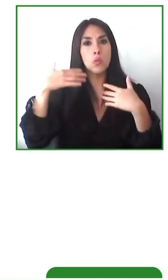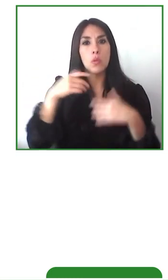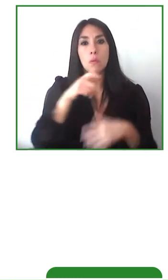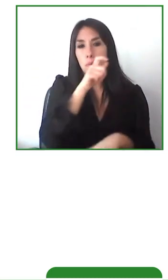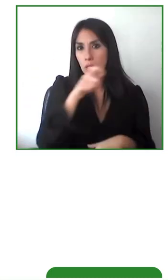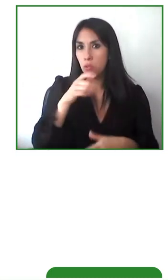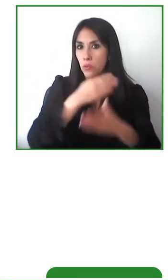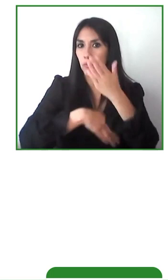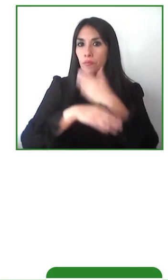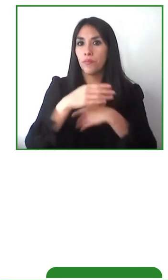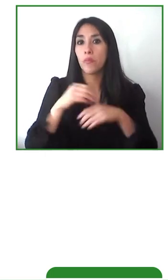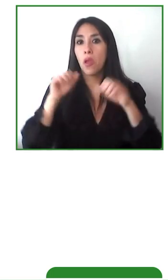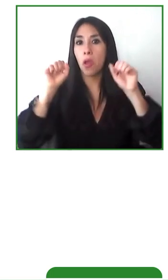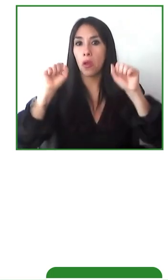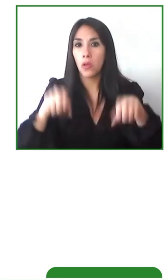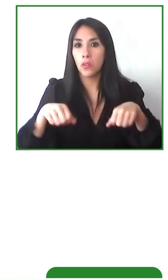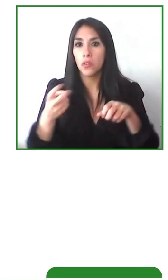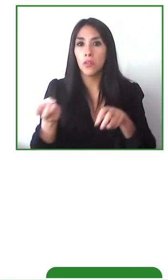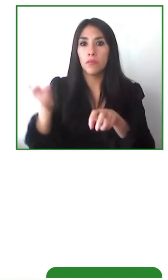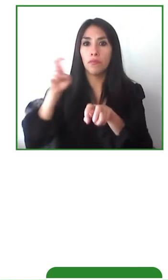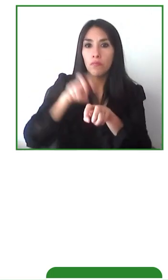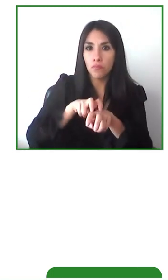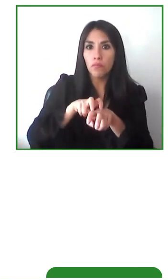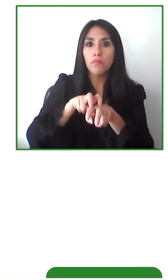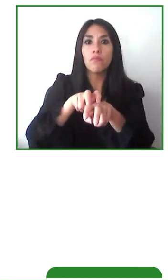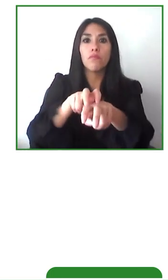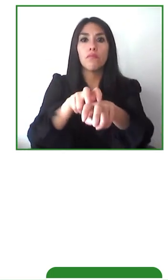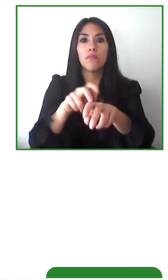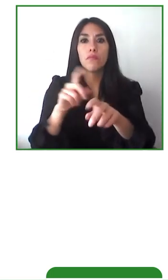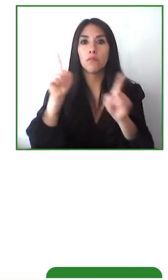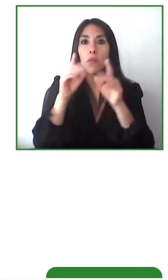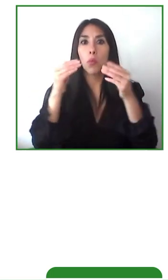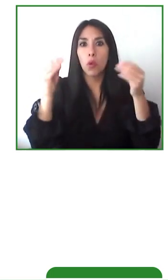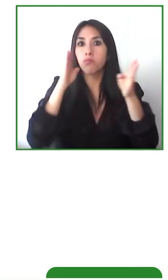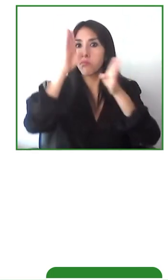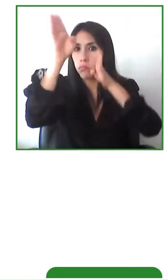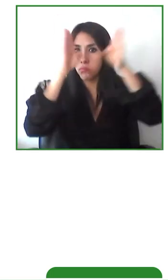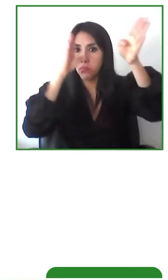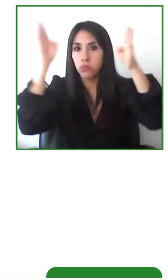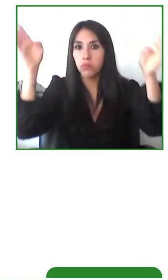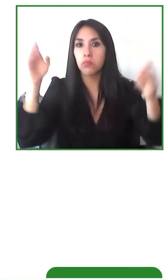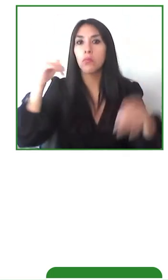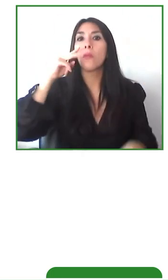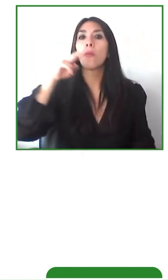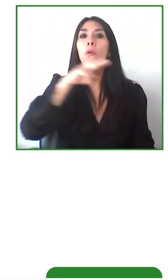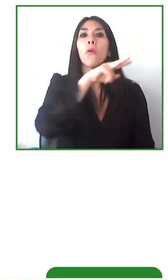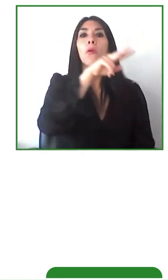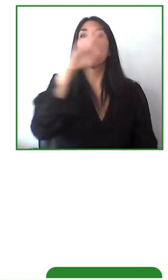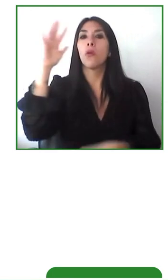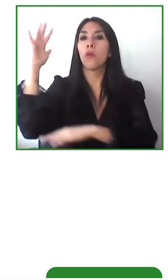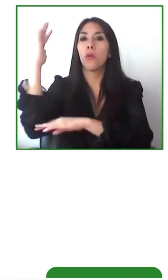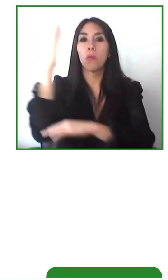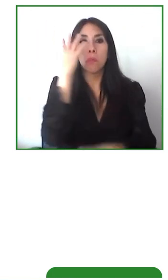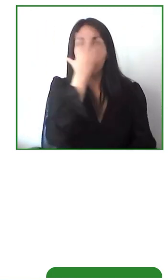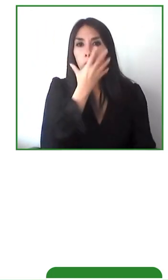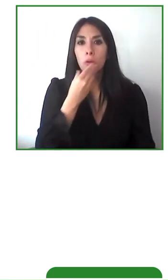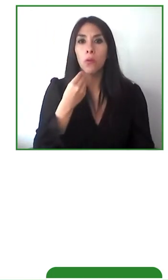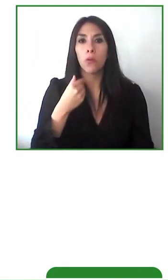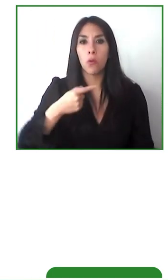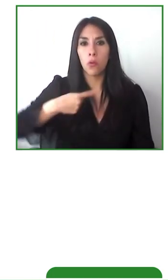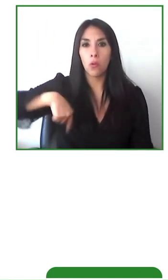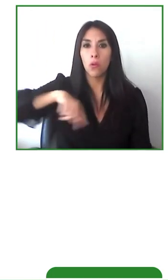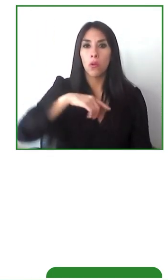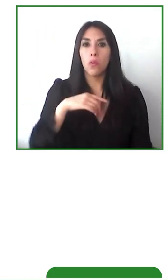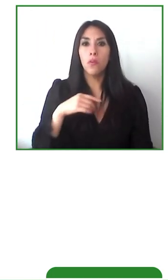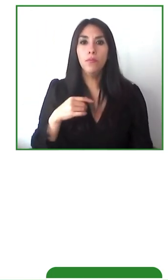naturaleza. El nuestro es un poco más mundano porque es hacer que se puedan desplazar por la ciudad, también es importante, ¿no? Al igual como